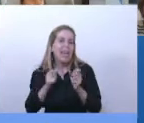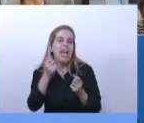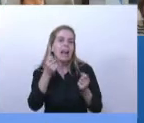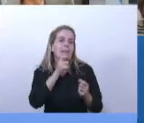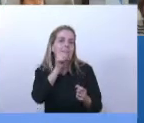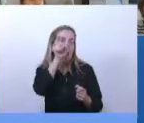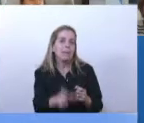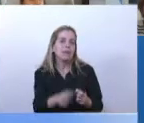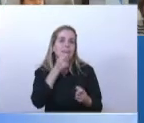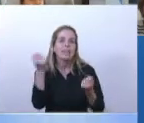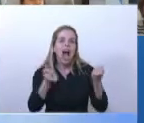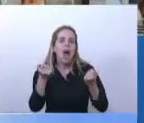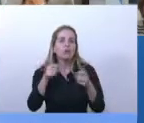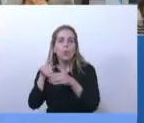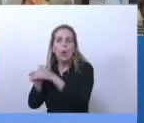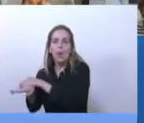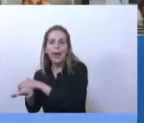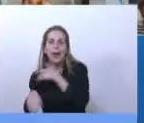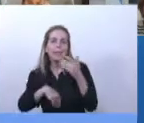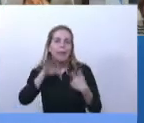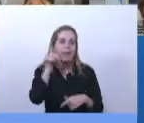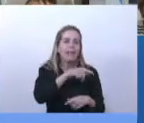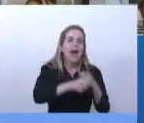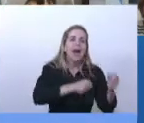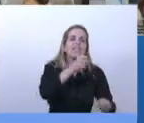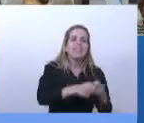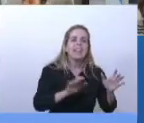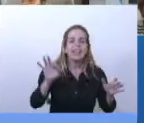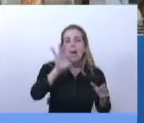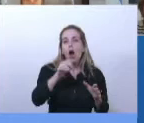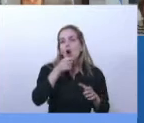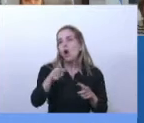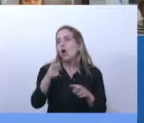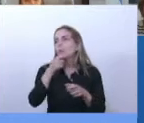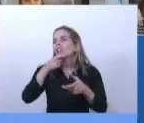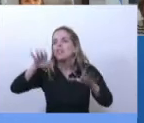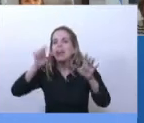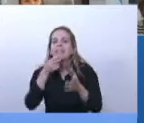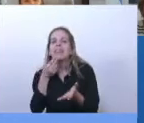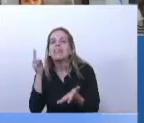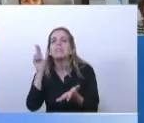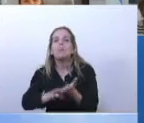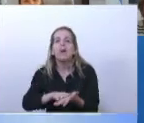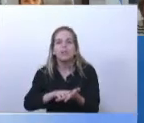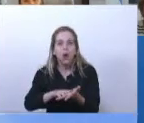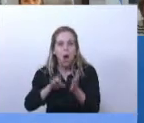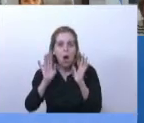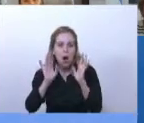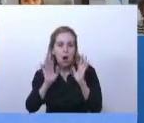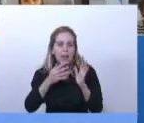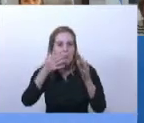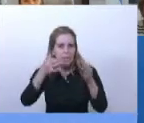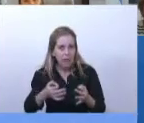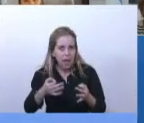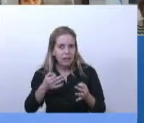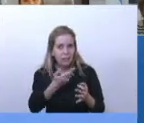la baja de emisiones como si fuese el impuesto al carbono y esto es la verdad señora